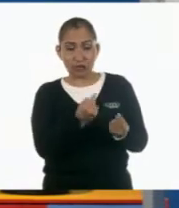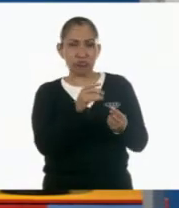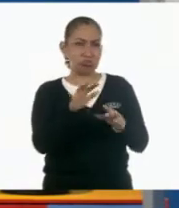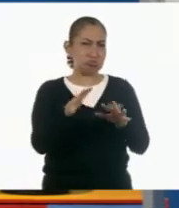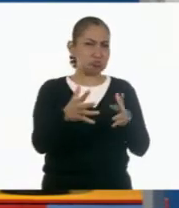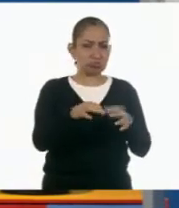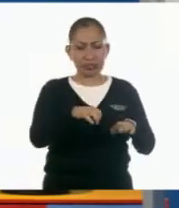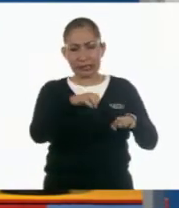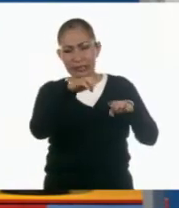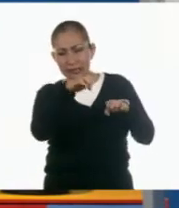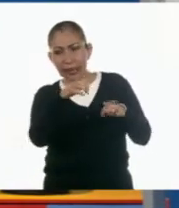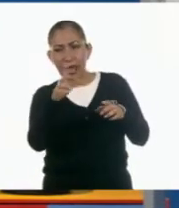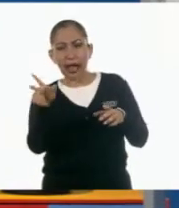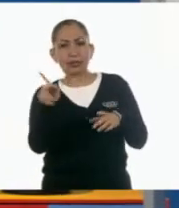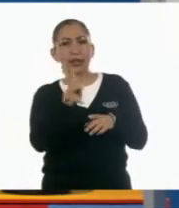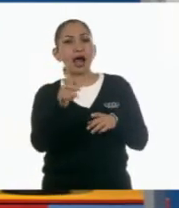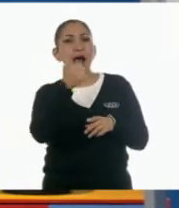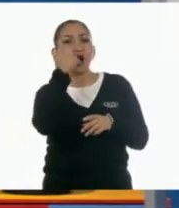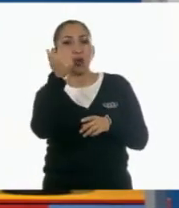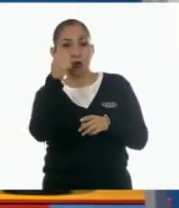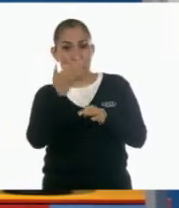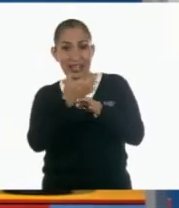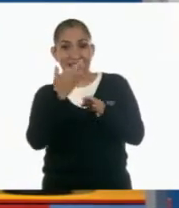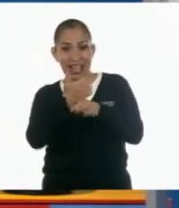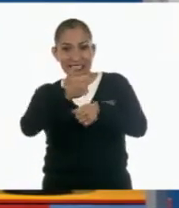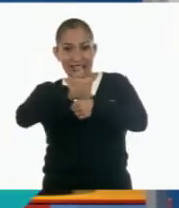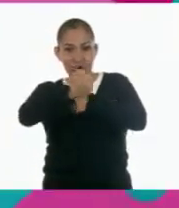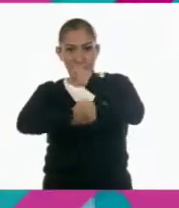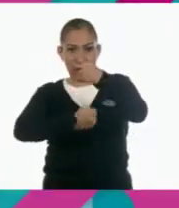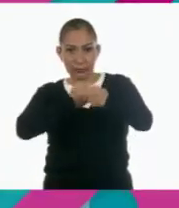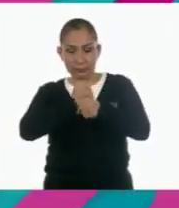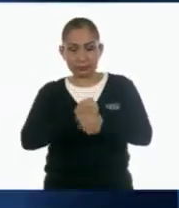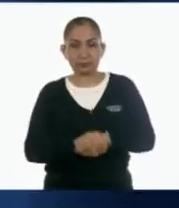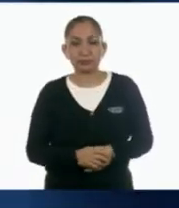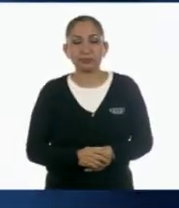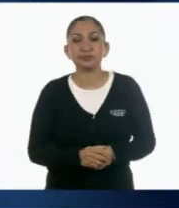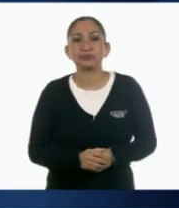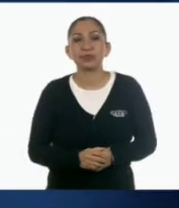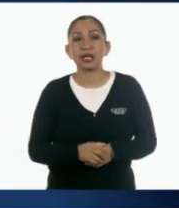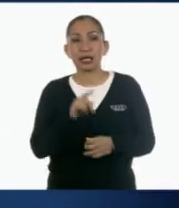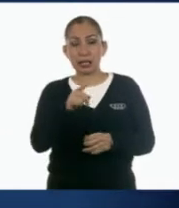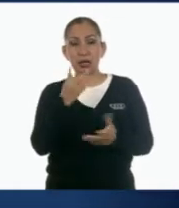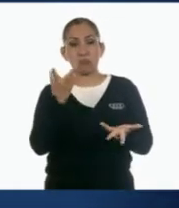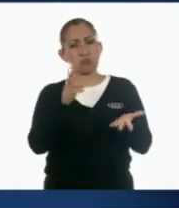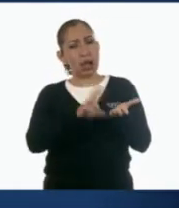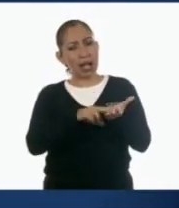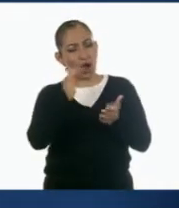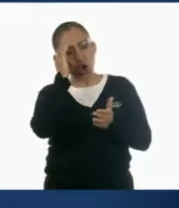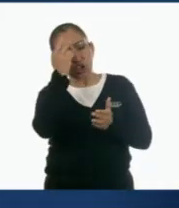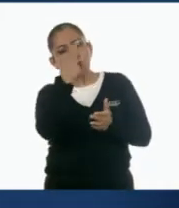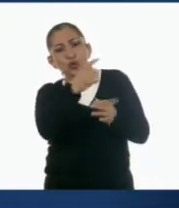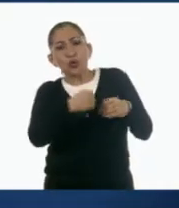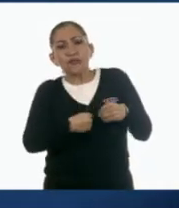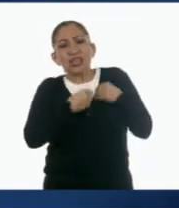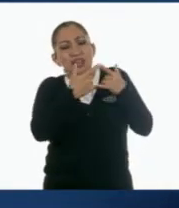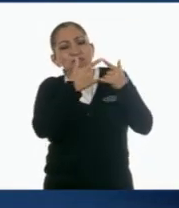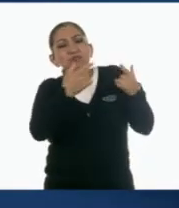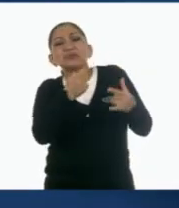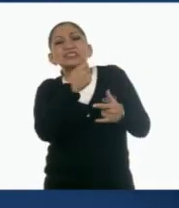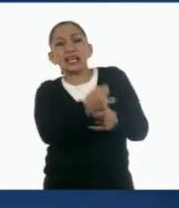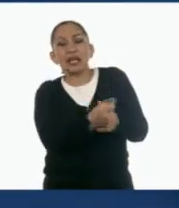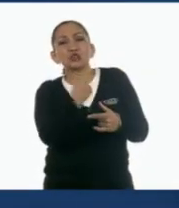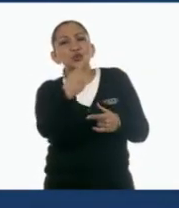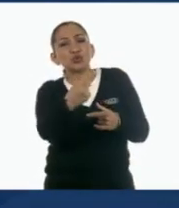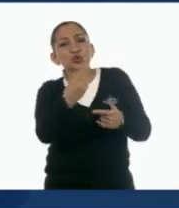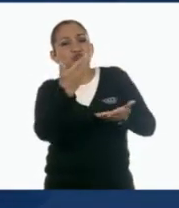o menos de la edad de los alumnos y alumnas que están en sexto grado y que vale la pena conocer su vida de ellos, los logros